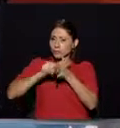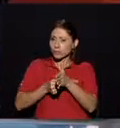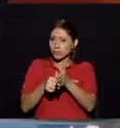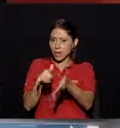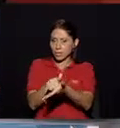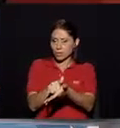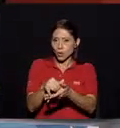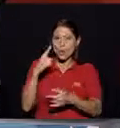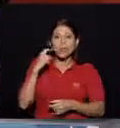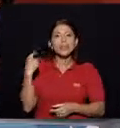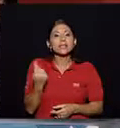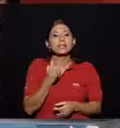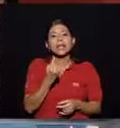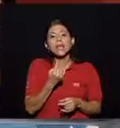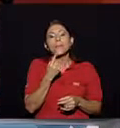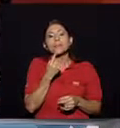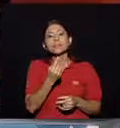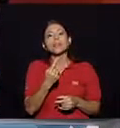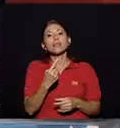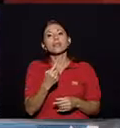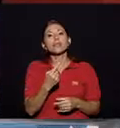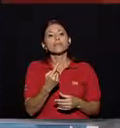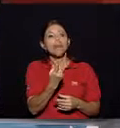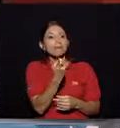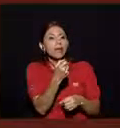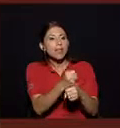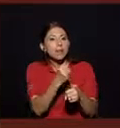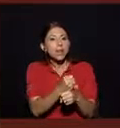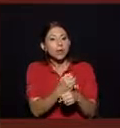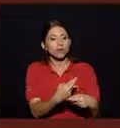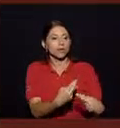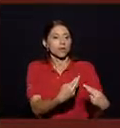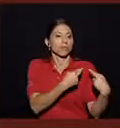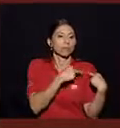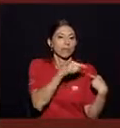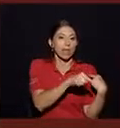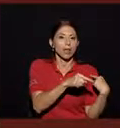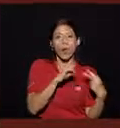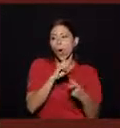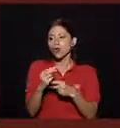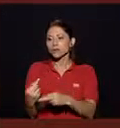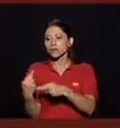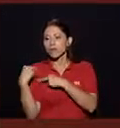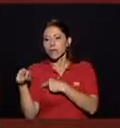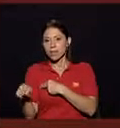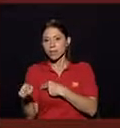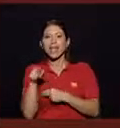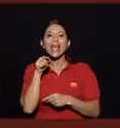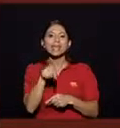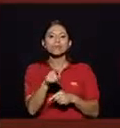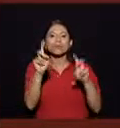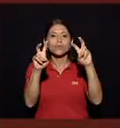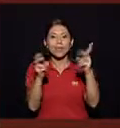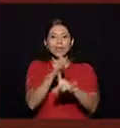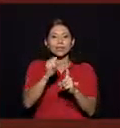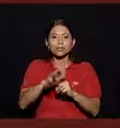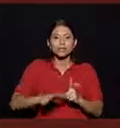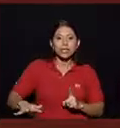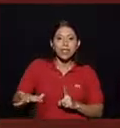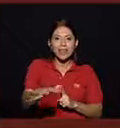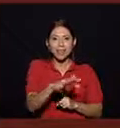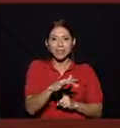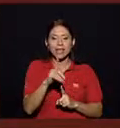común achacar o a un sector o al otro la responsabilidad del desempleo. Y esto es un tema de sociedad. Apelando otra vez a lo que hablábamos